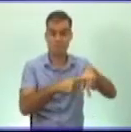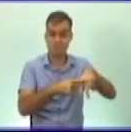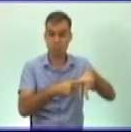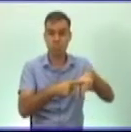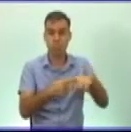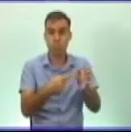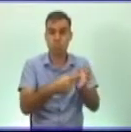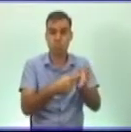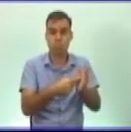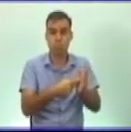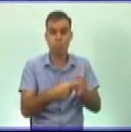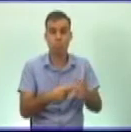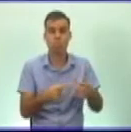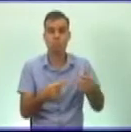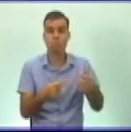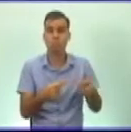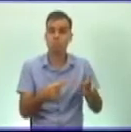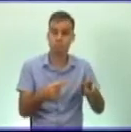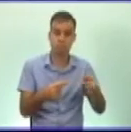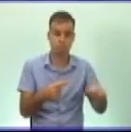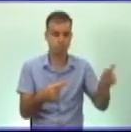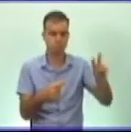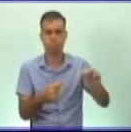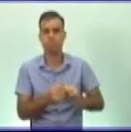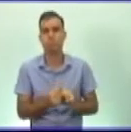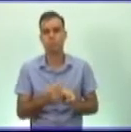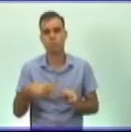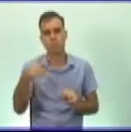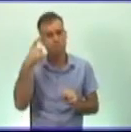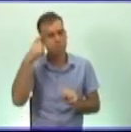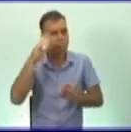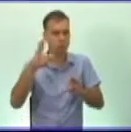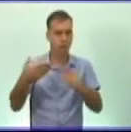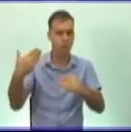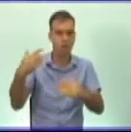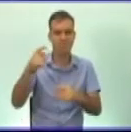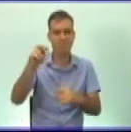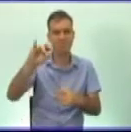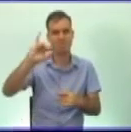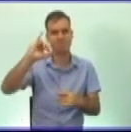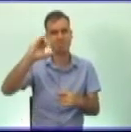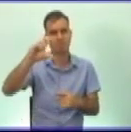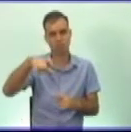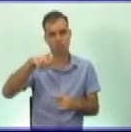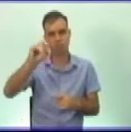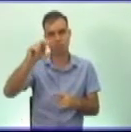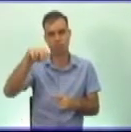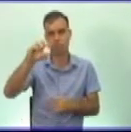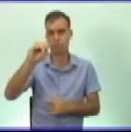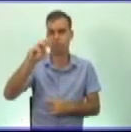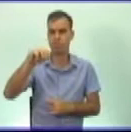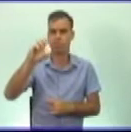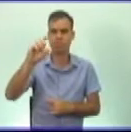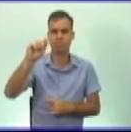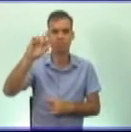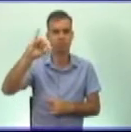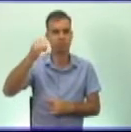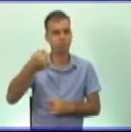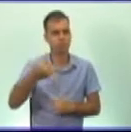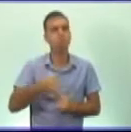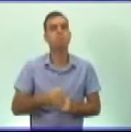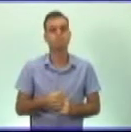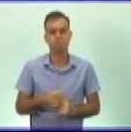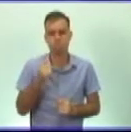Vamos a utilizar los conocimientos que tenemos de trigonometría. Como tenemos el ángulo de 60 grados, podemos